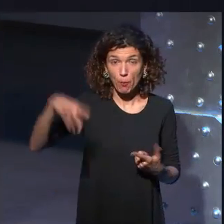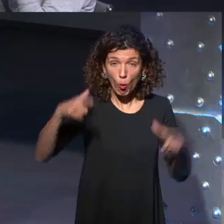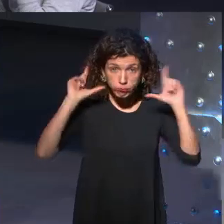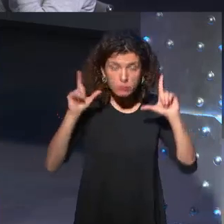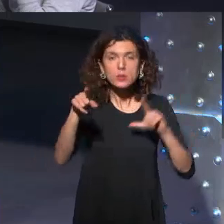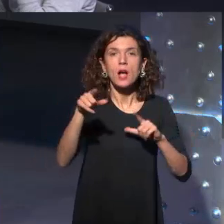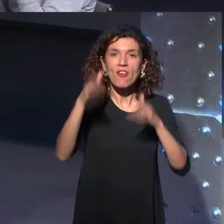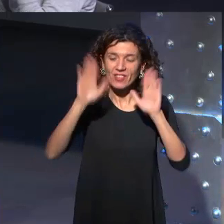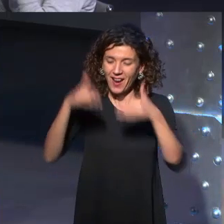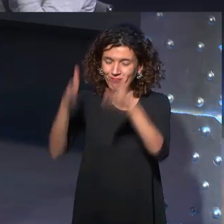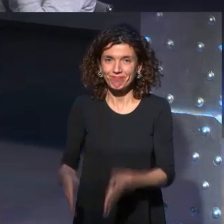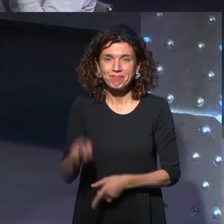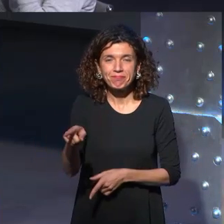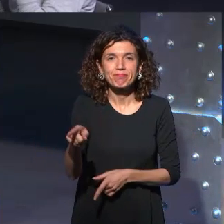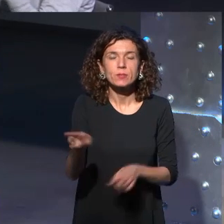es un tipo